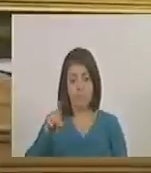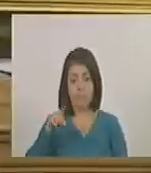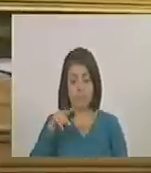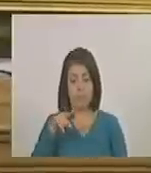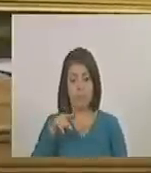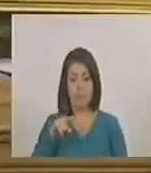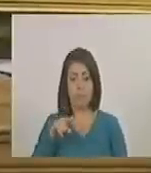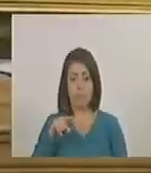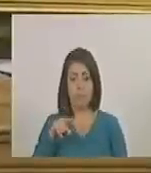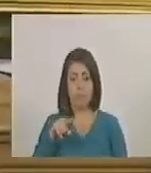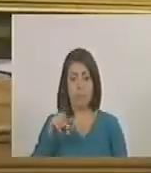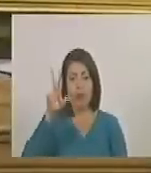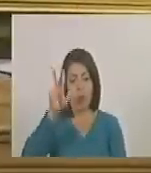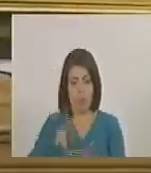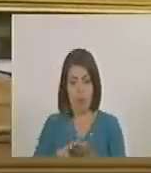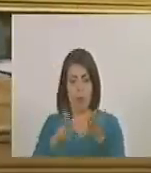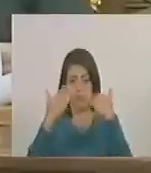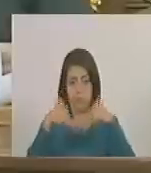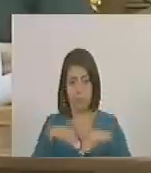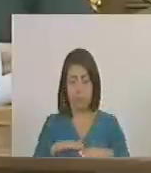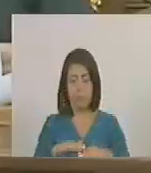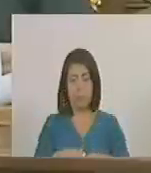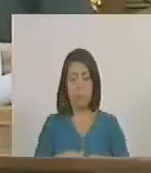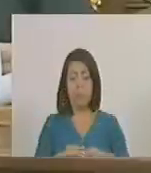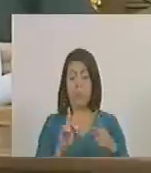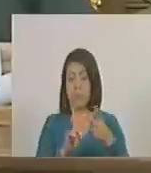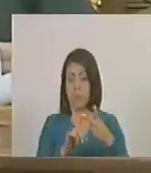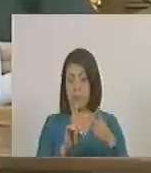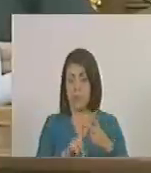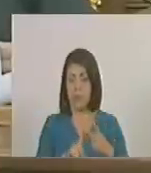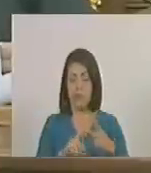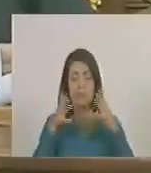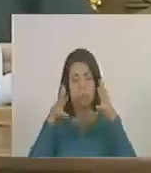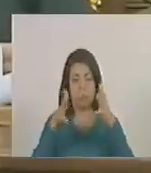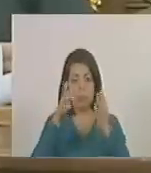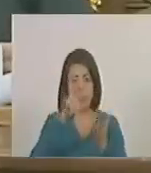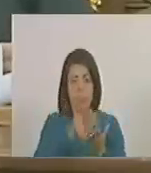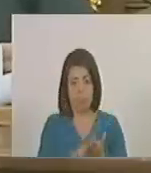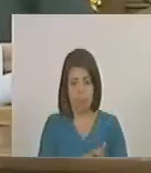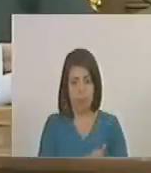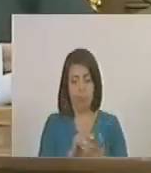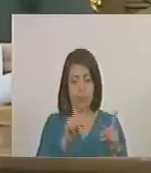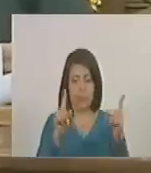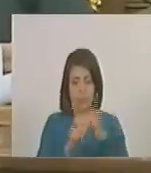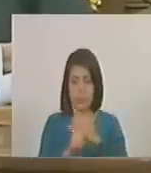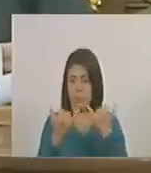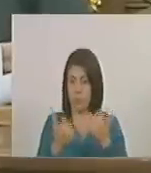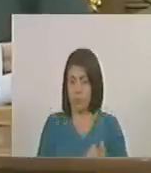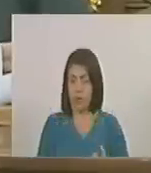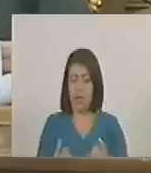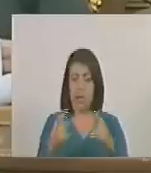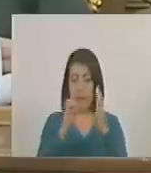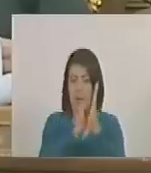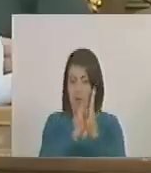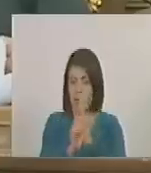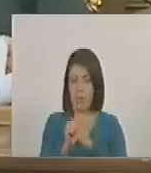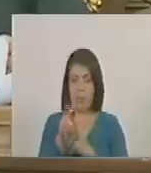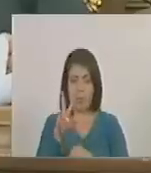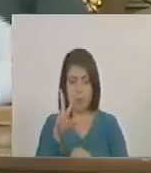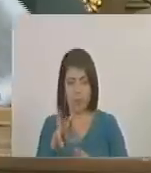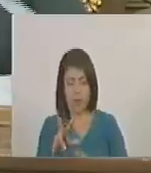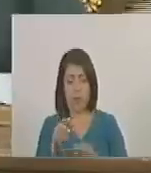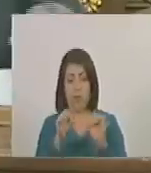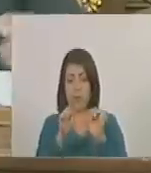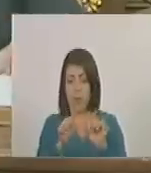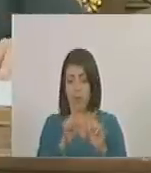consideración. Aprobado. Siguiente. Segundo, se sugiere aprobar con modificación el contenido del artículo 3,